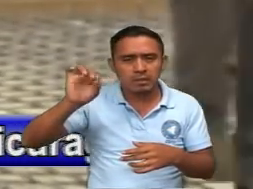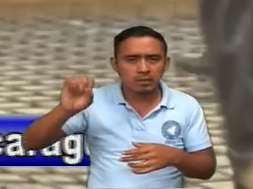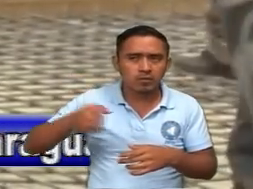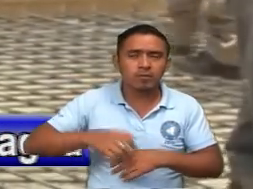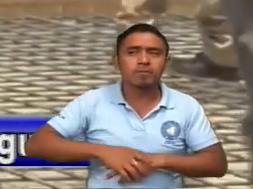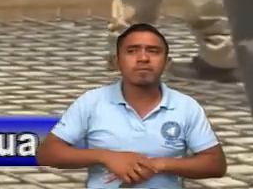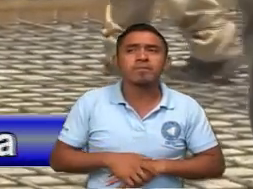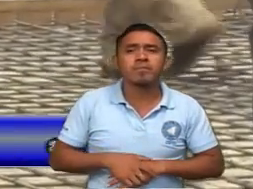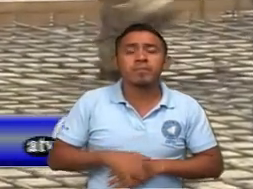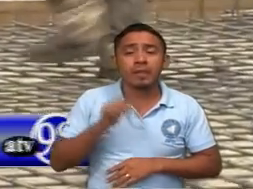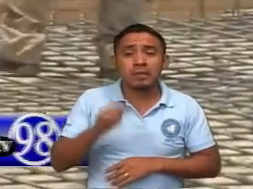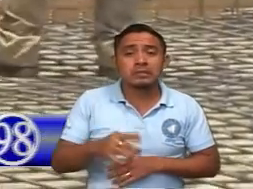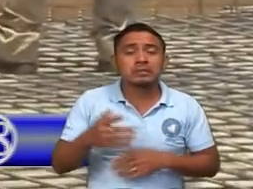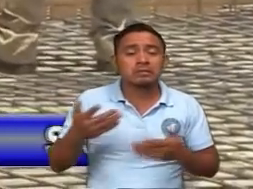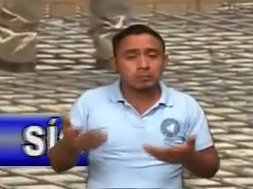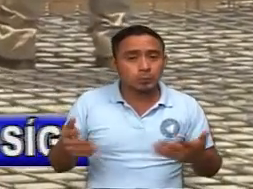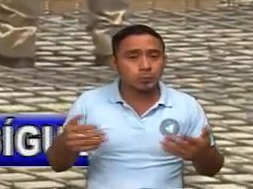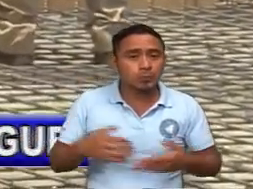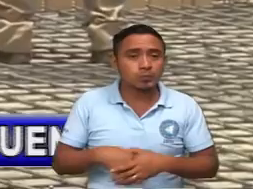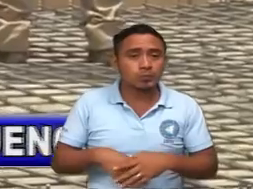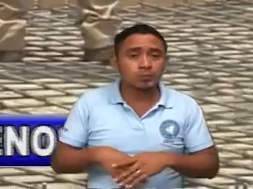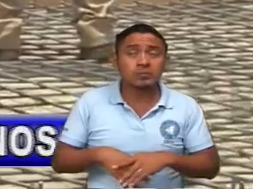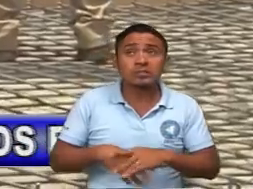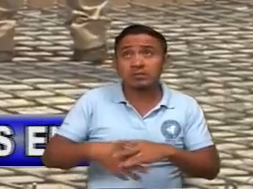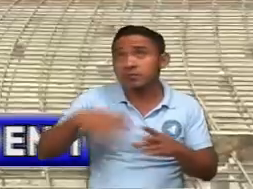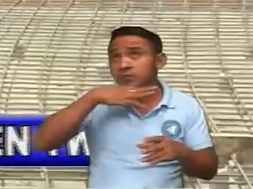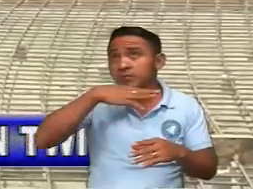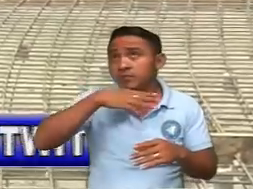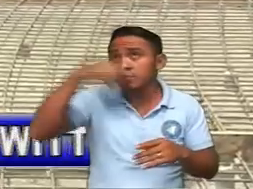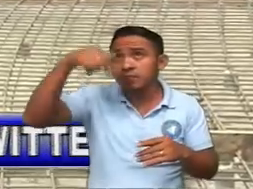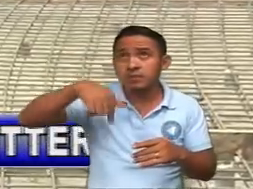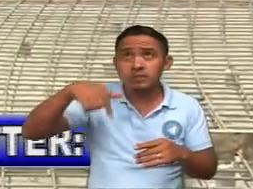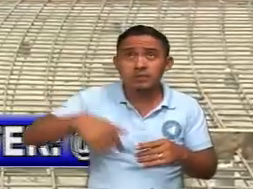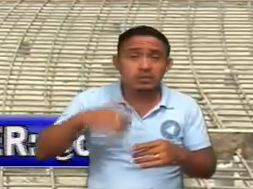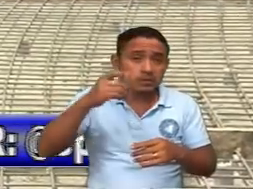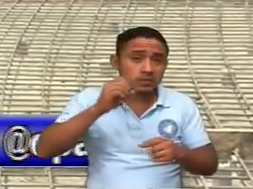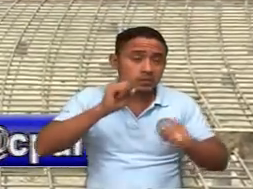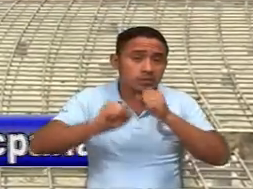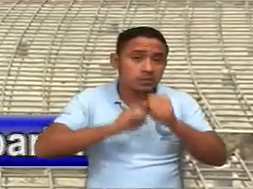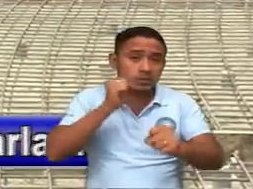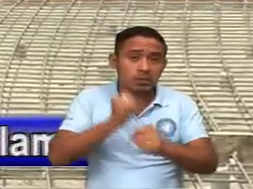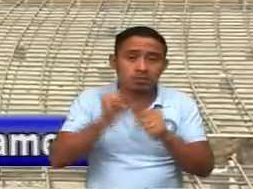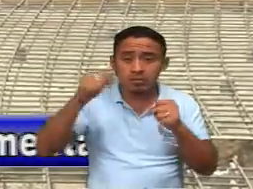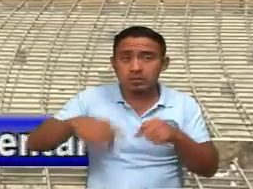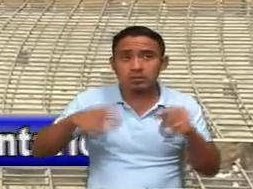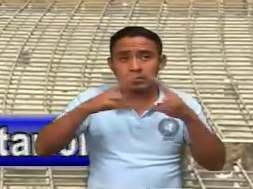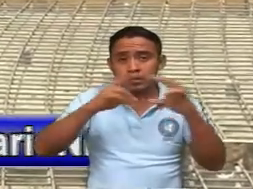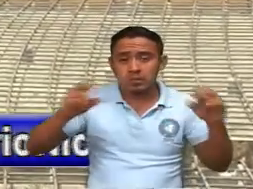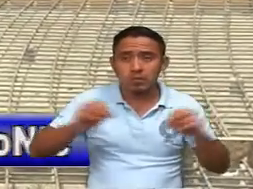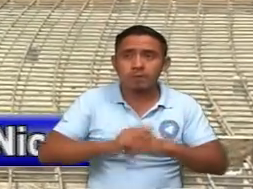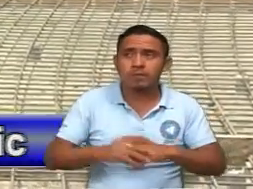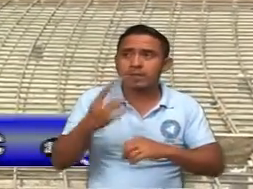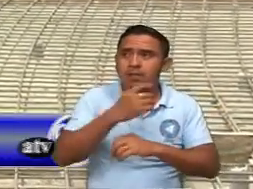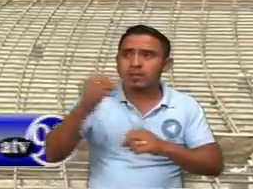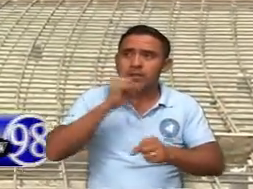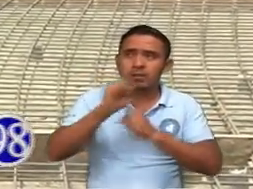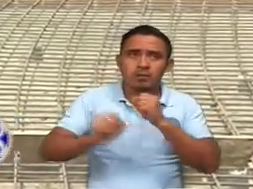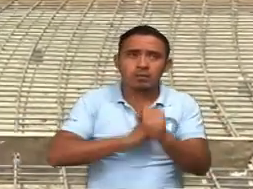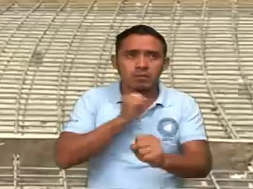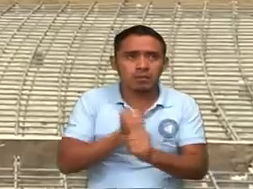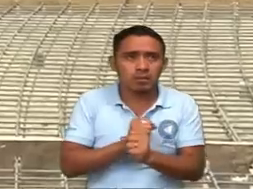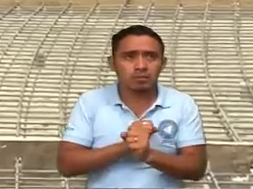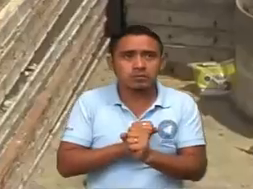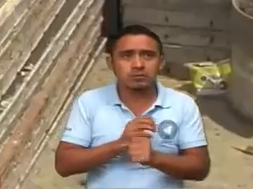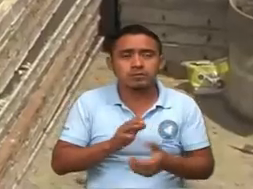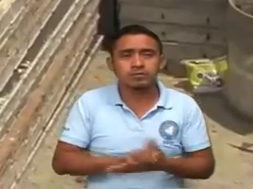que fue uno de los eventos más severos que hemos tenido en los últimos 10 años en el invierno en Nicaragua. Yo diría que en los últimos 100 años una lluvia de ese